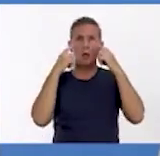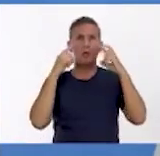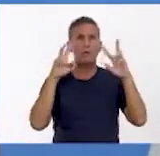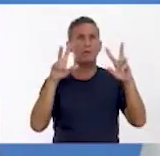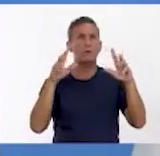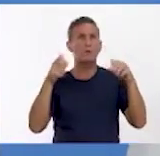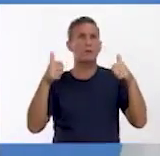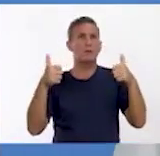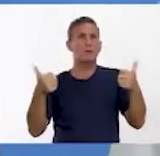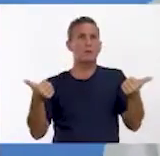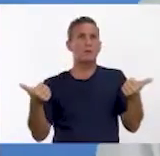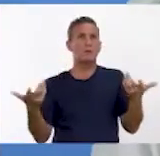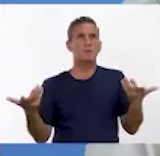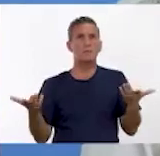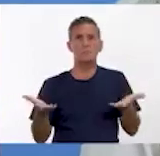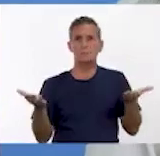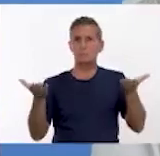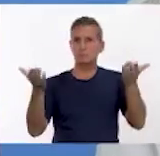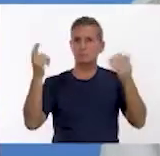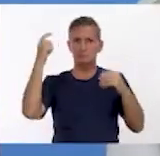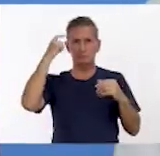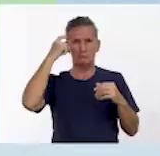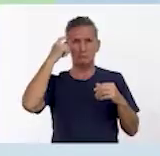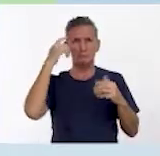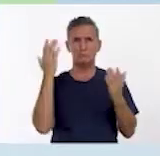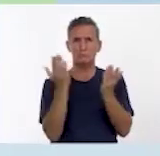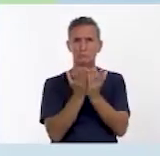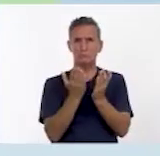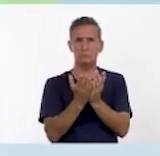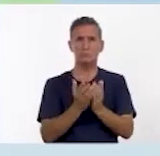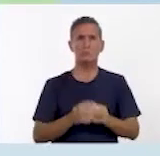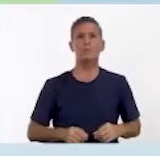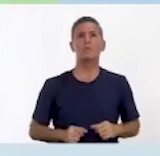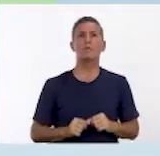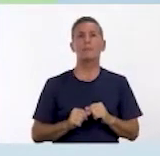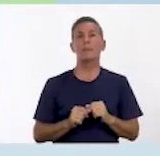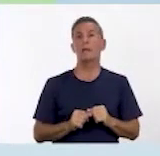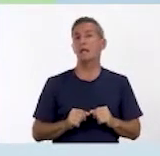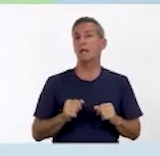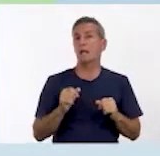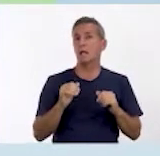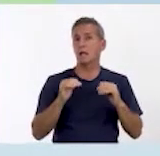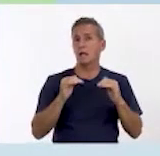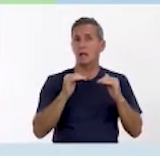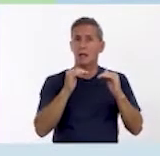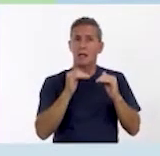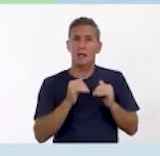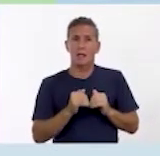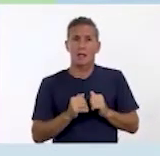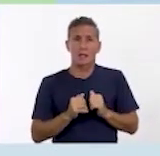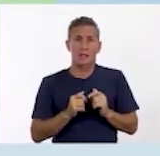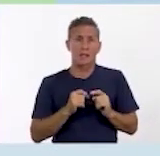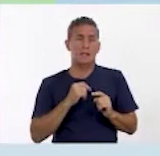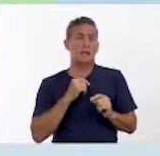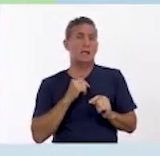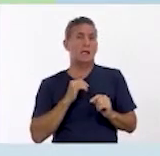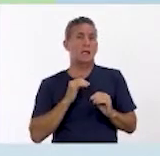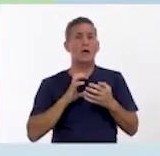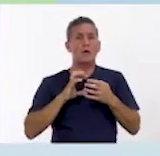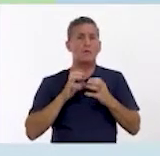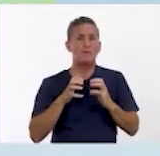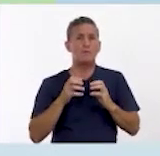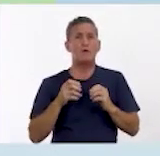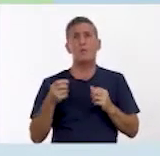objetivo que tenemos aquí es explicar la estrategia socioeconómica de Cuba. Cuando hablar de la estrategia socioeconómica